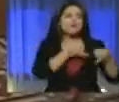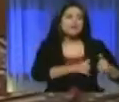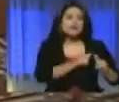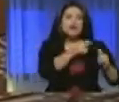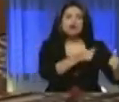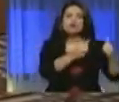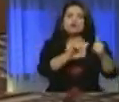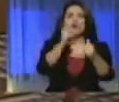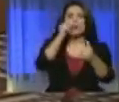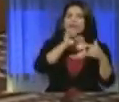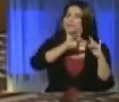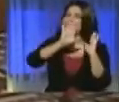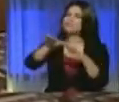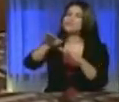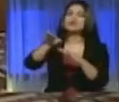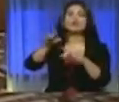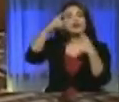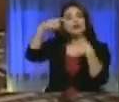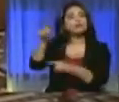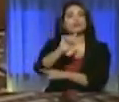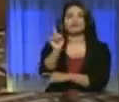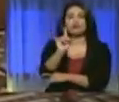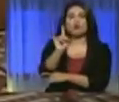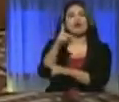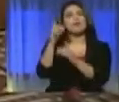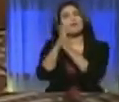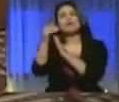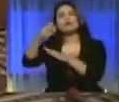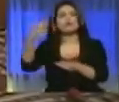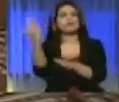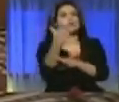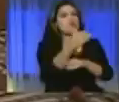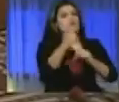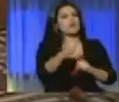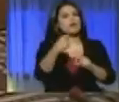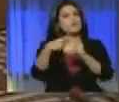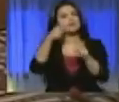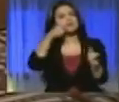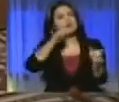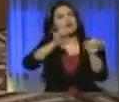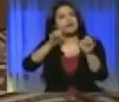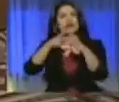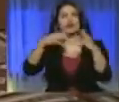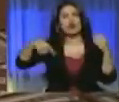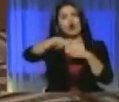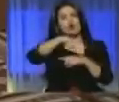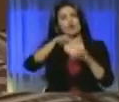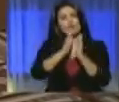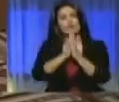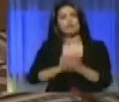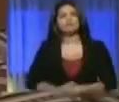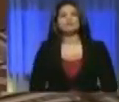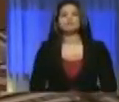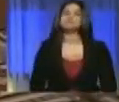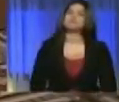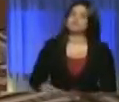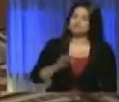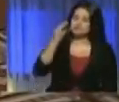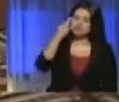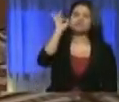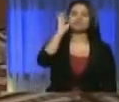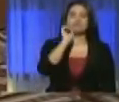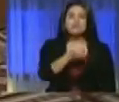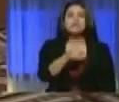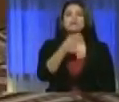hijas. No lo dejaremos solo, pero mano dura y seguimiento urgente a todo. Así debe ser. Autoexigencia,